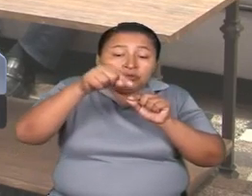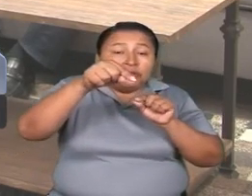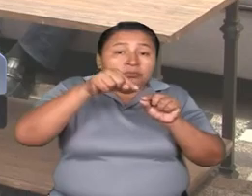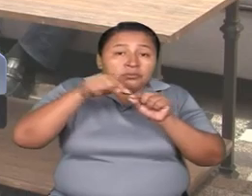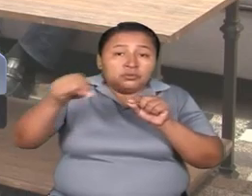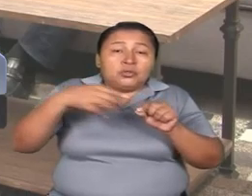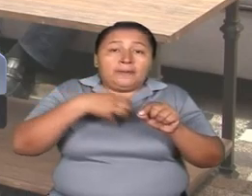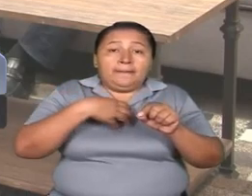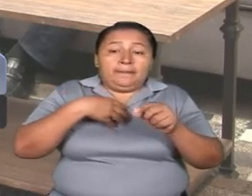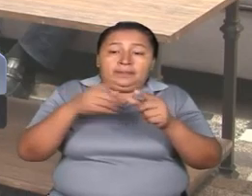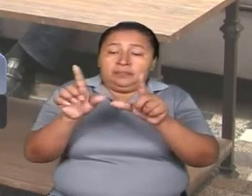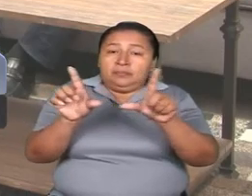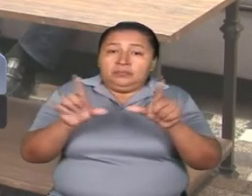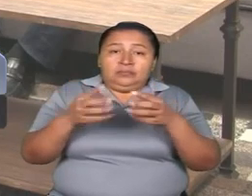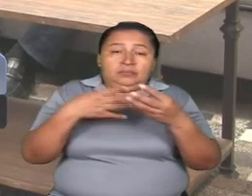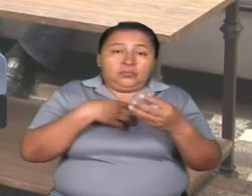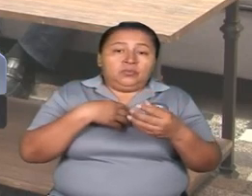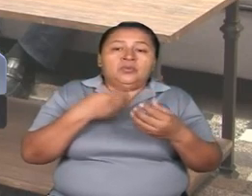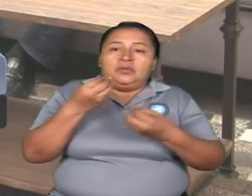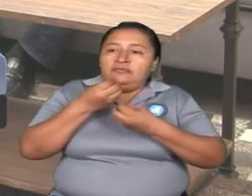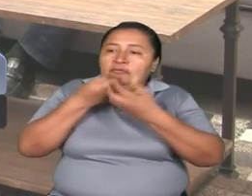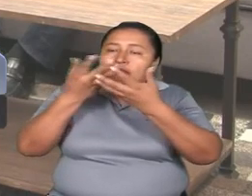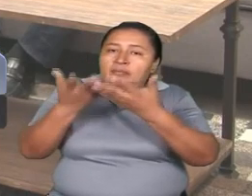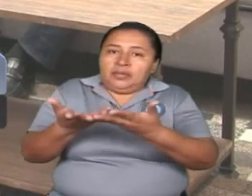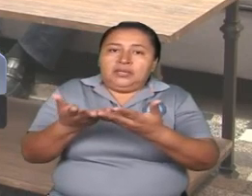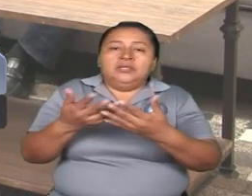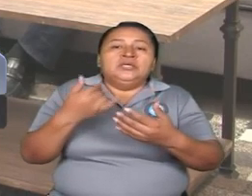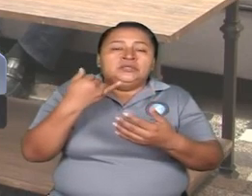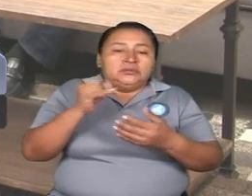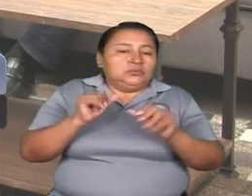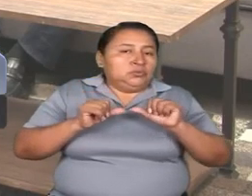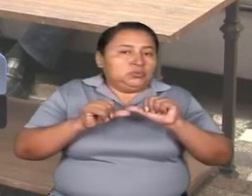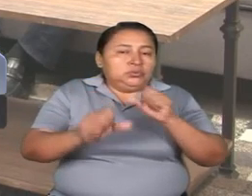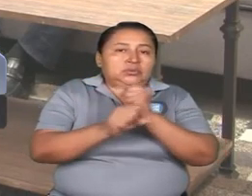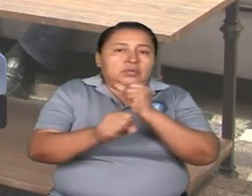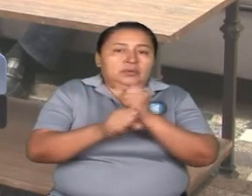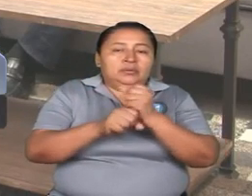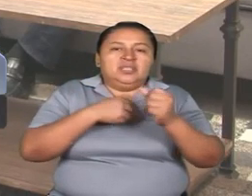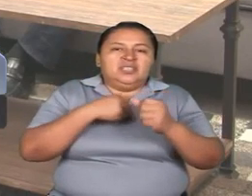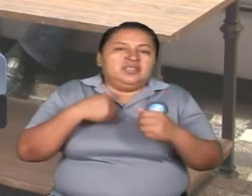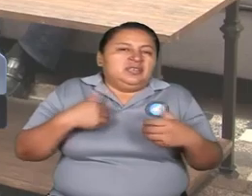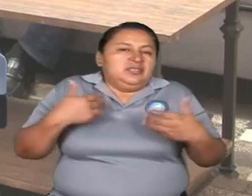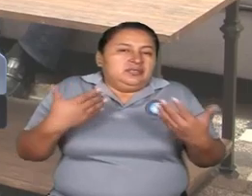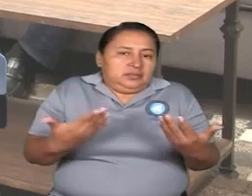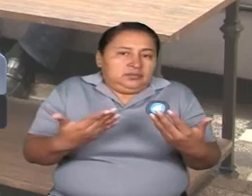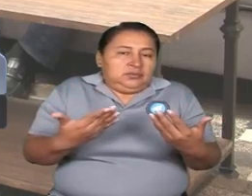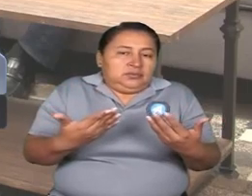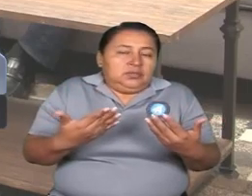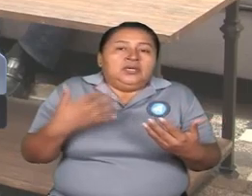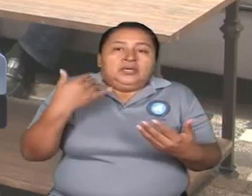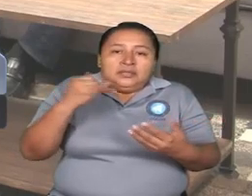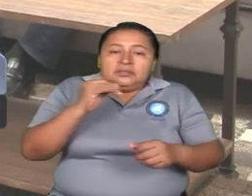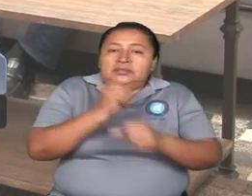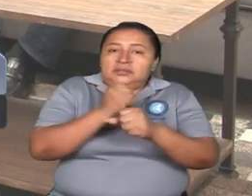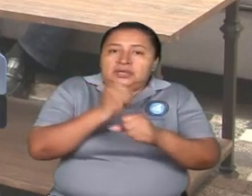nuestro territorio, para informar sistemáticamente de lo que estamos haciendo. Ese es parte del